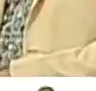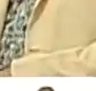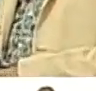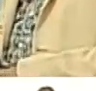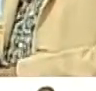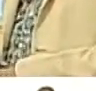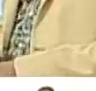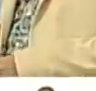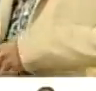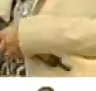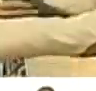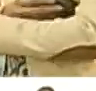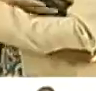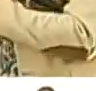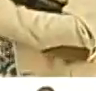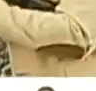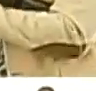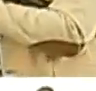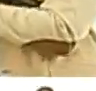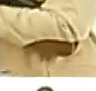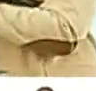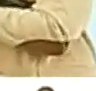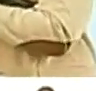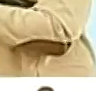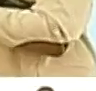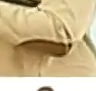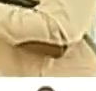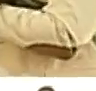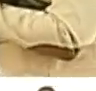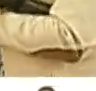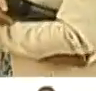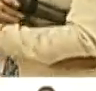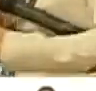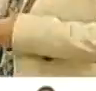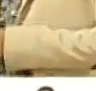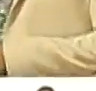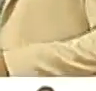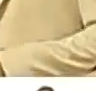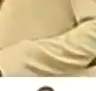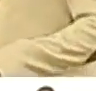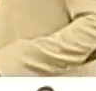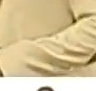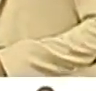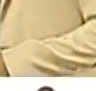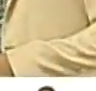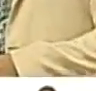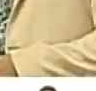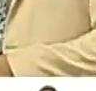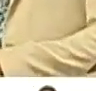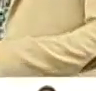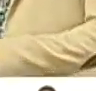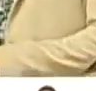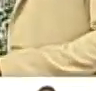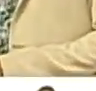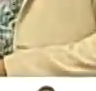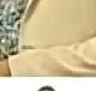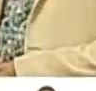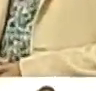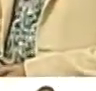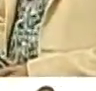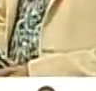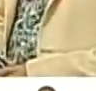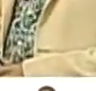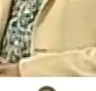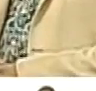homenaje y aquí al comandante. Trajiste a un amigo, a Elio Zamora, sí, ¿verdad? El del Tanito de Oro, con el que vamos a cantar la canción. ¿Qué canción nos traes